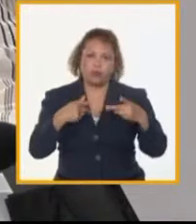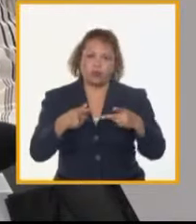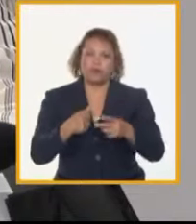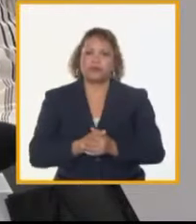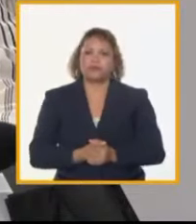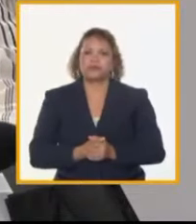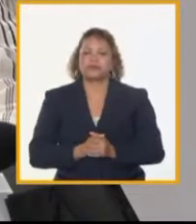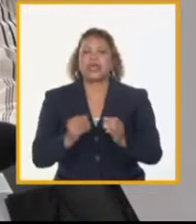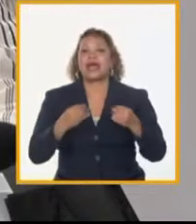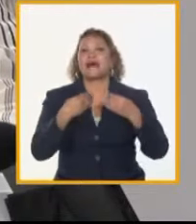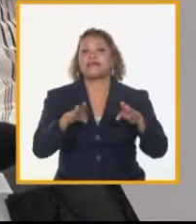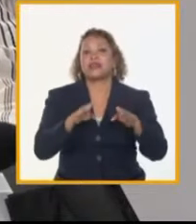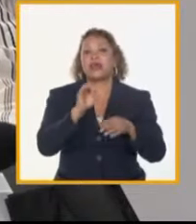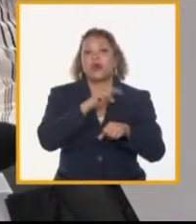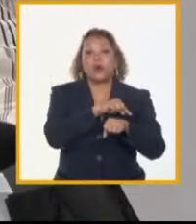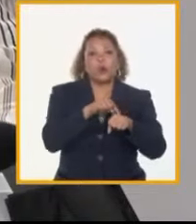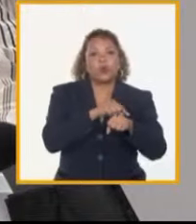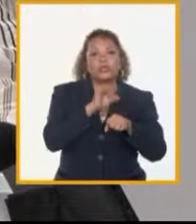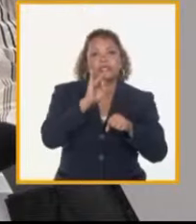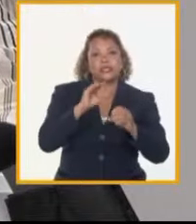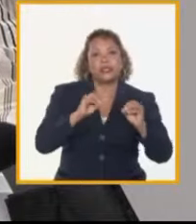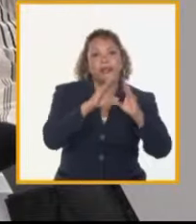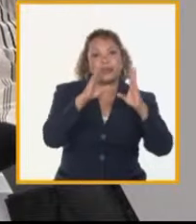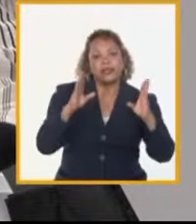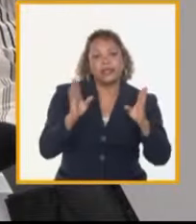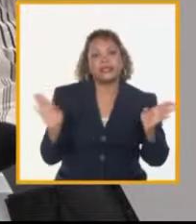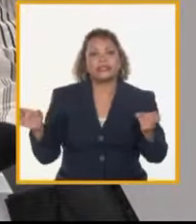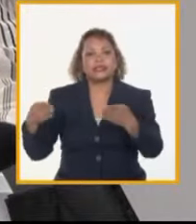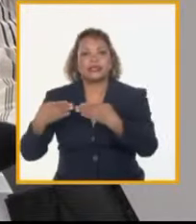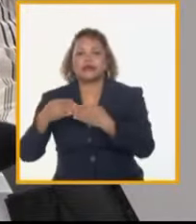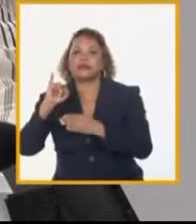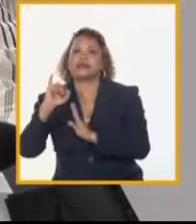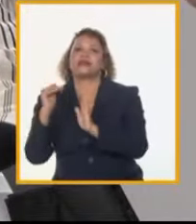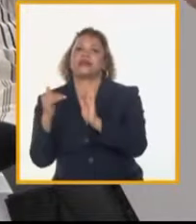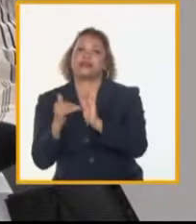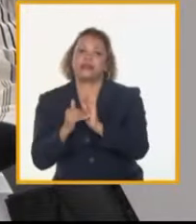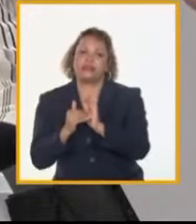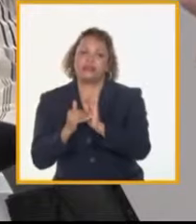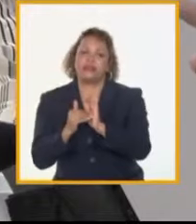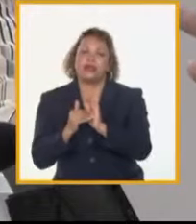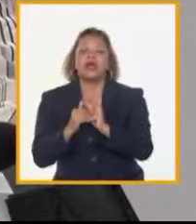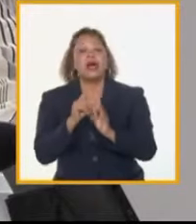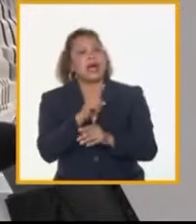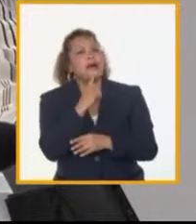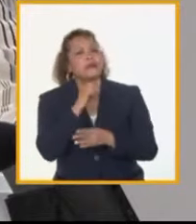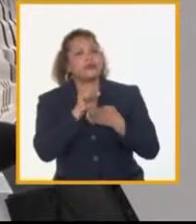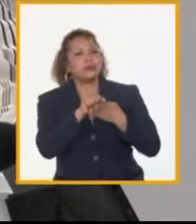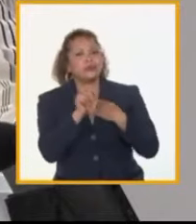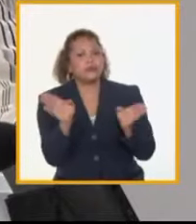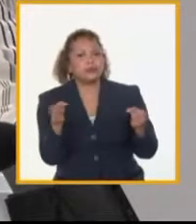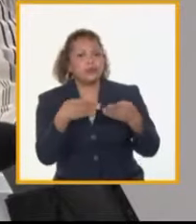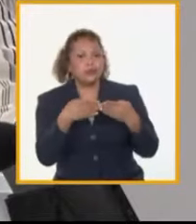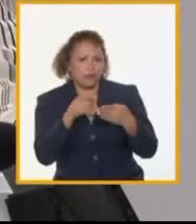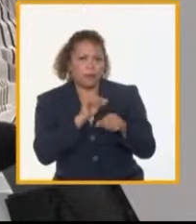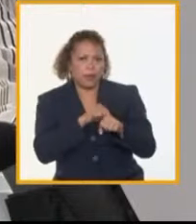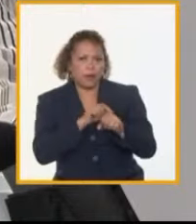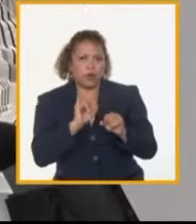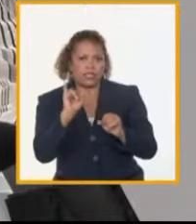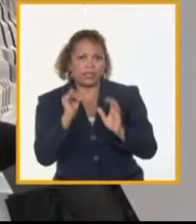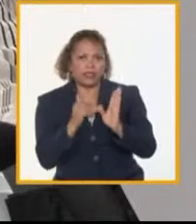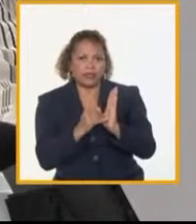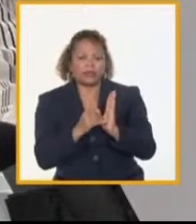a las 7 de la mañana ese acceso y a las 6 de la tarde se cerraba. Cerrado, porque esos servicios ahí terminan a esa hora. Por supuesto, y